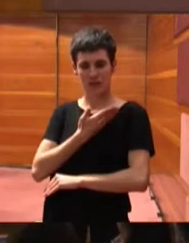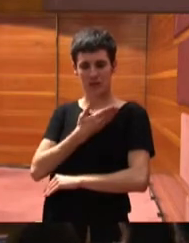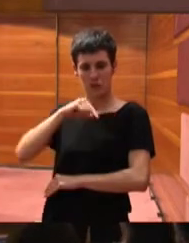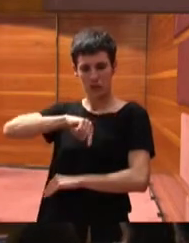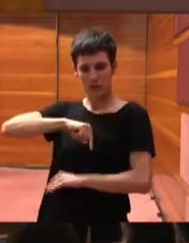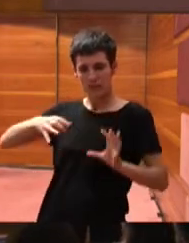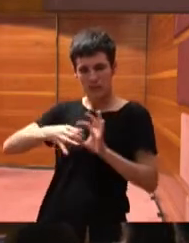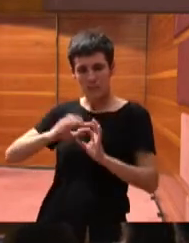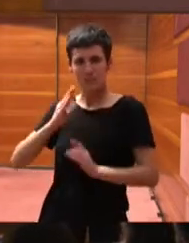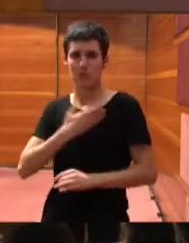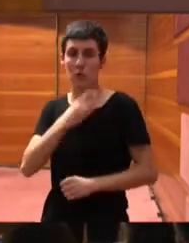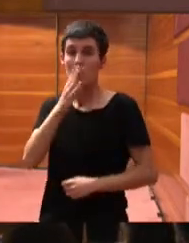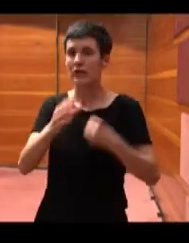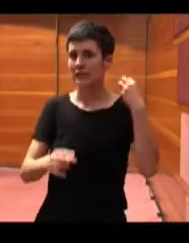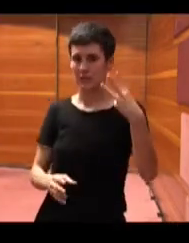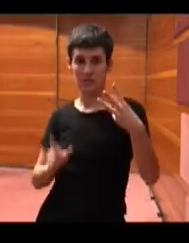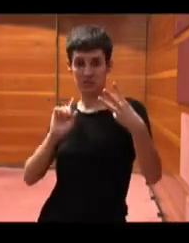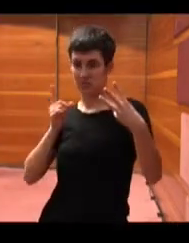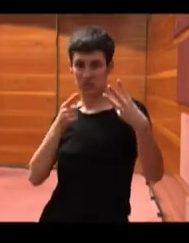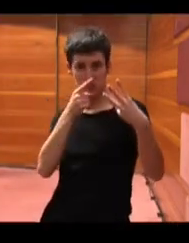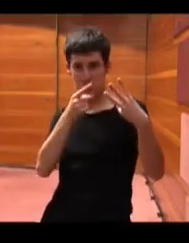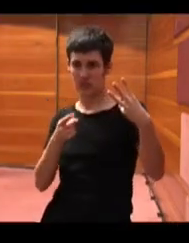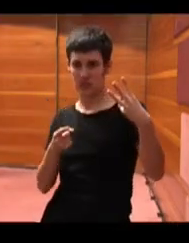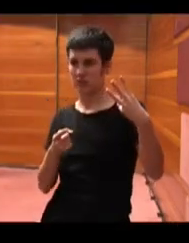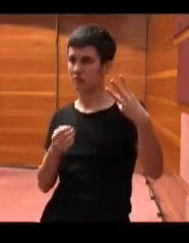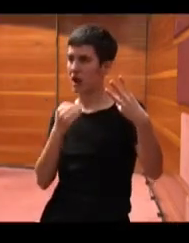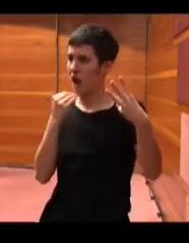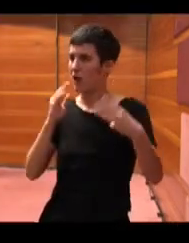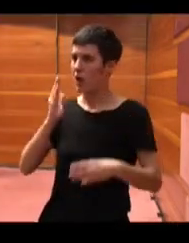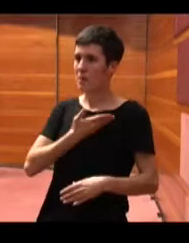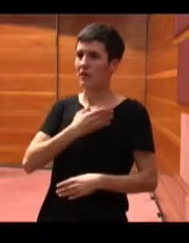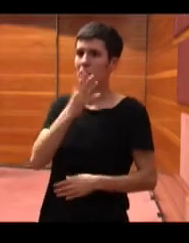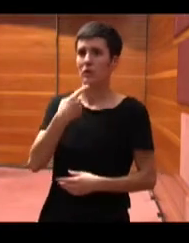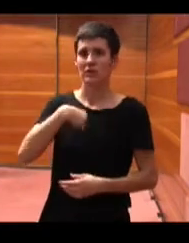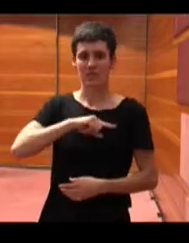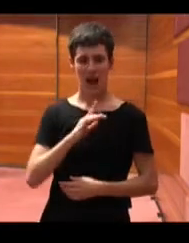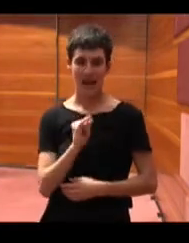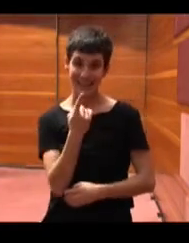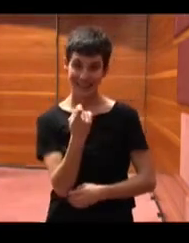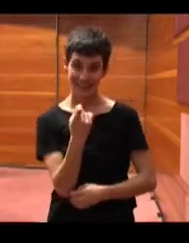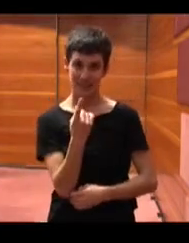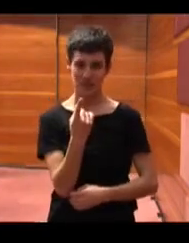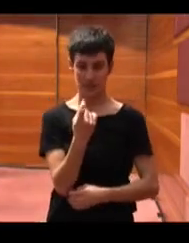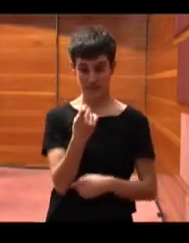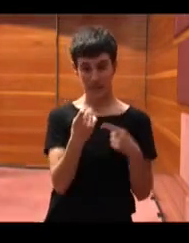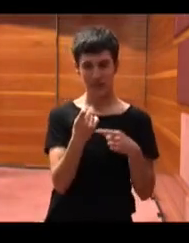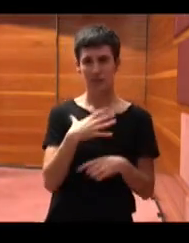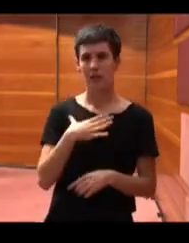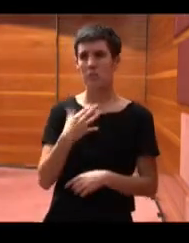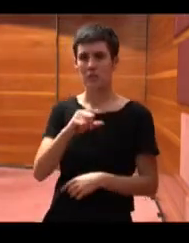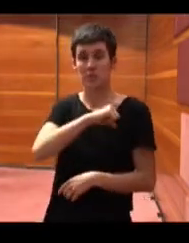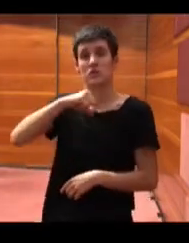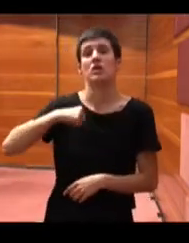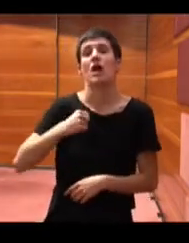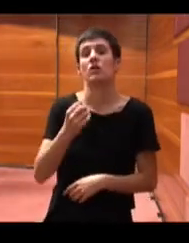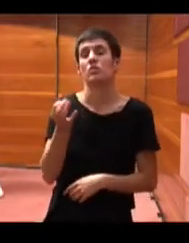tengamos, por tres motivos solamente, ¿vale? Algo nos toca la fibra porque tenemos una necesidad. Y esa necesidad puede ser personal